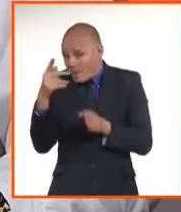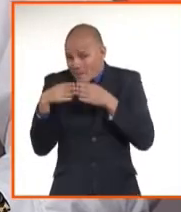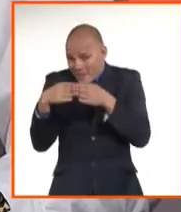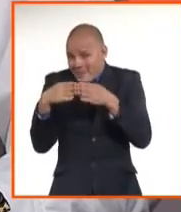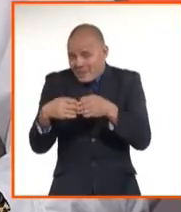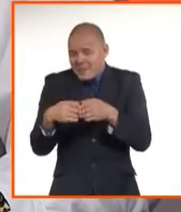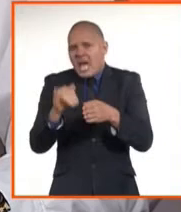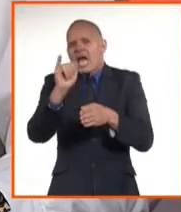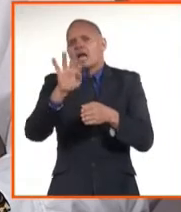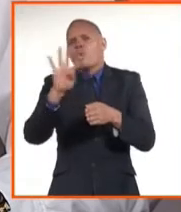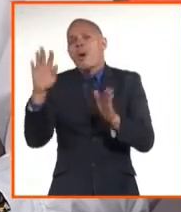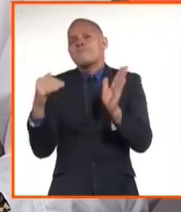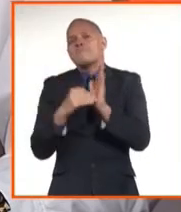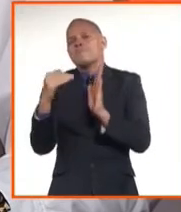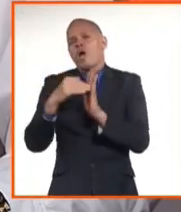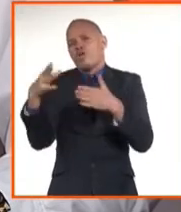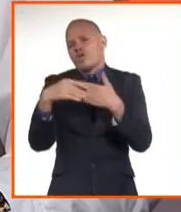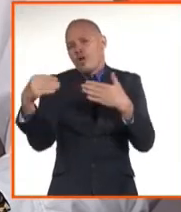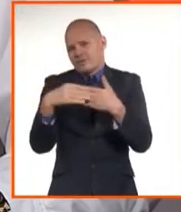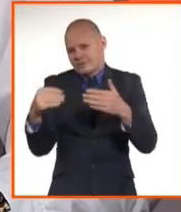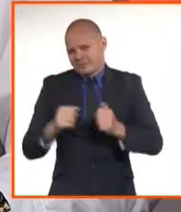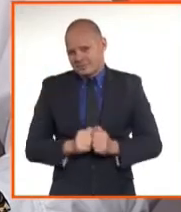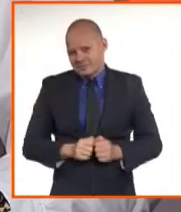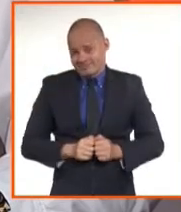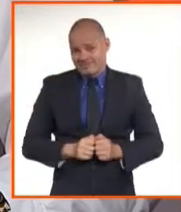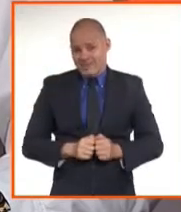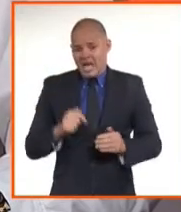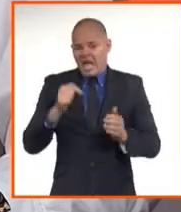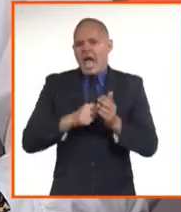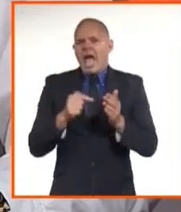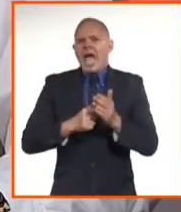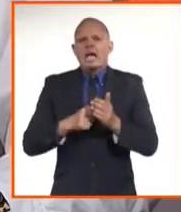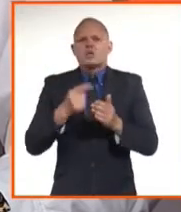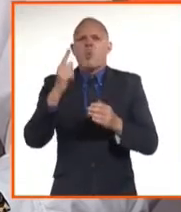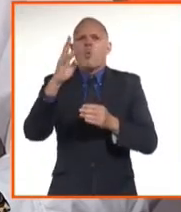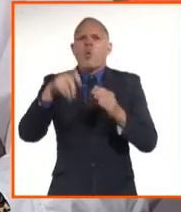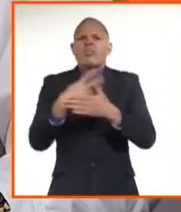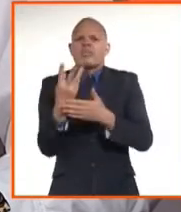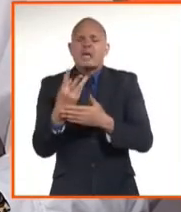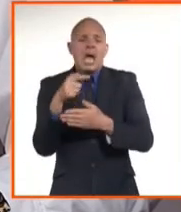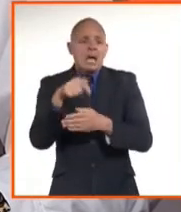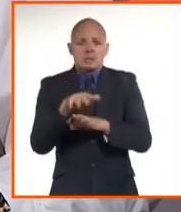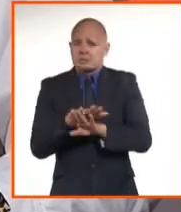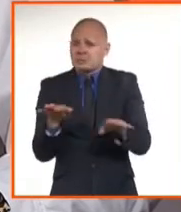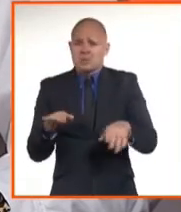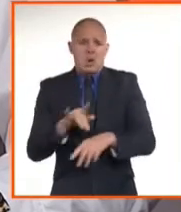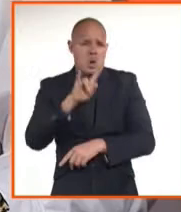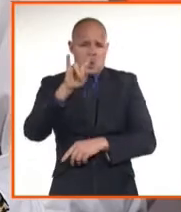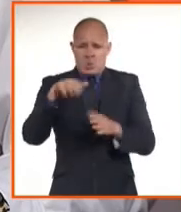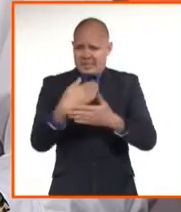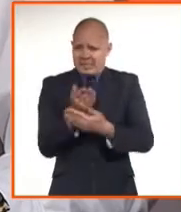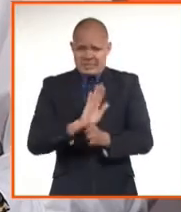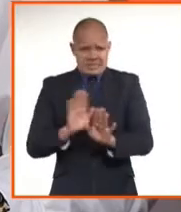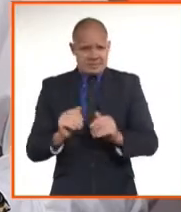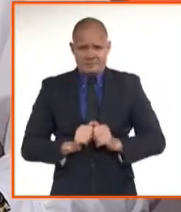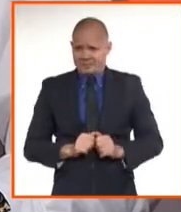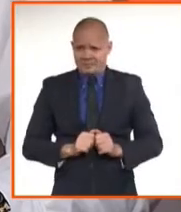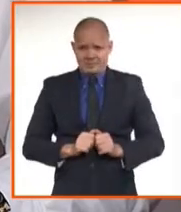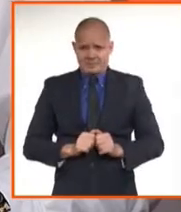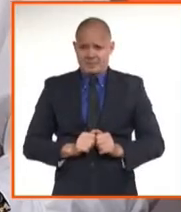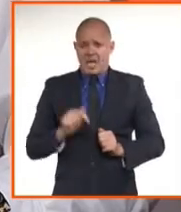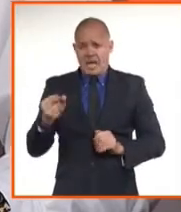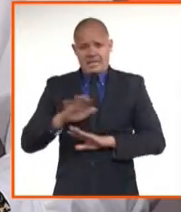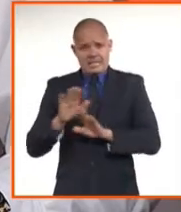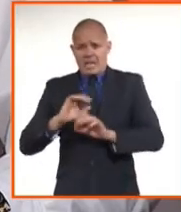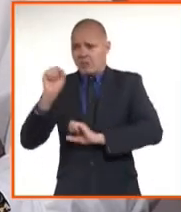cada embarque, que traen unas 40.000 toneladas. Y ¿eso para cuántos días acá? Eso, 9, 10 días de consumo en el país, entre la generación y también en